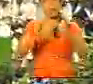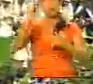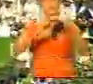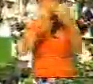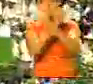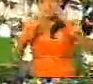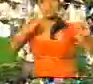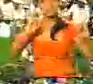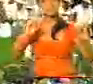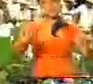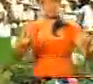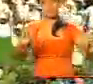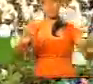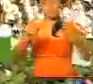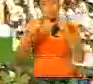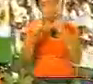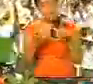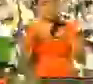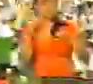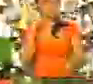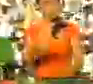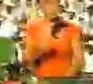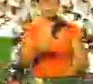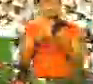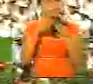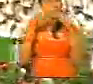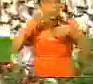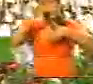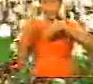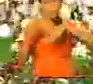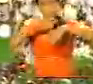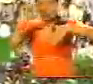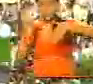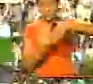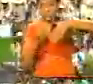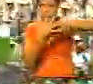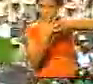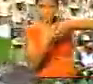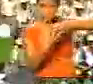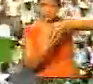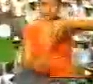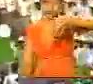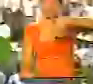la independencia y la libertad de todo un continente.